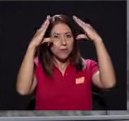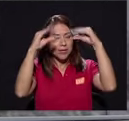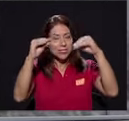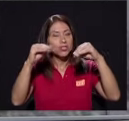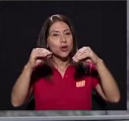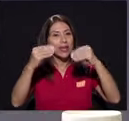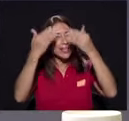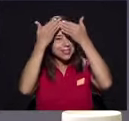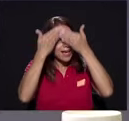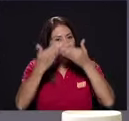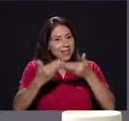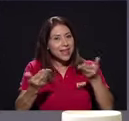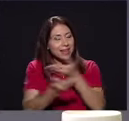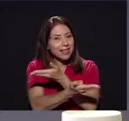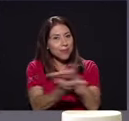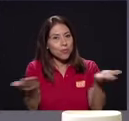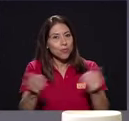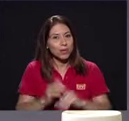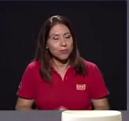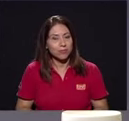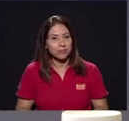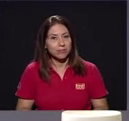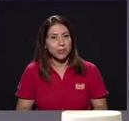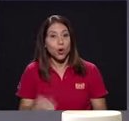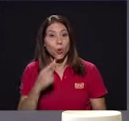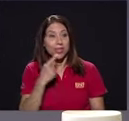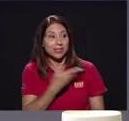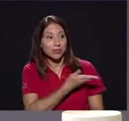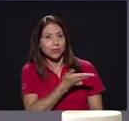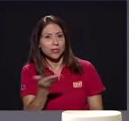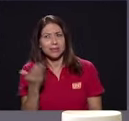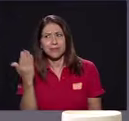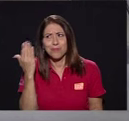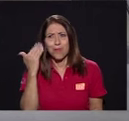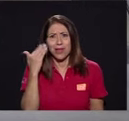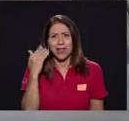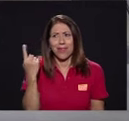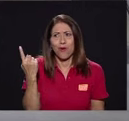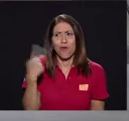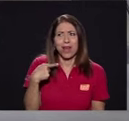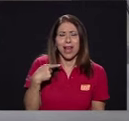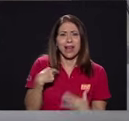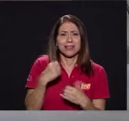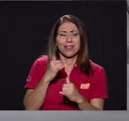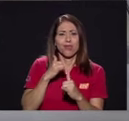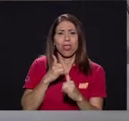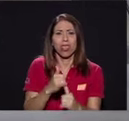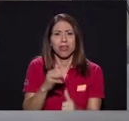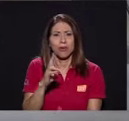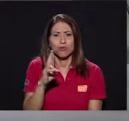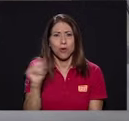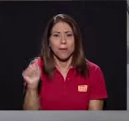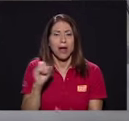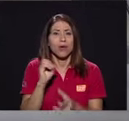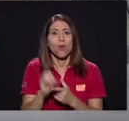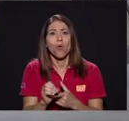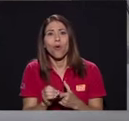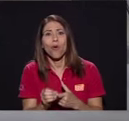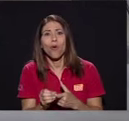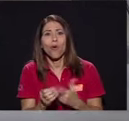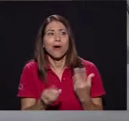es abierta al público. Porque ¿verdad? pertenece a ellos. Como ustedes dicen, ¿por qué nos tienen que obligar con un recurso de amparo o